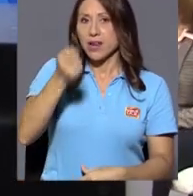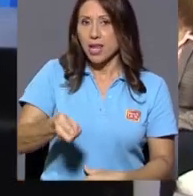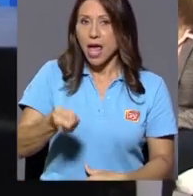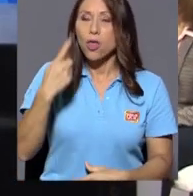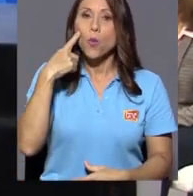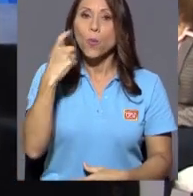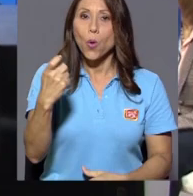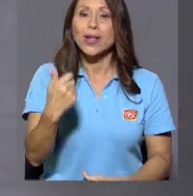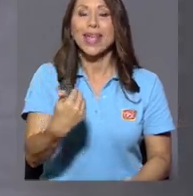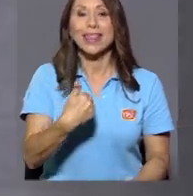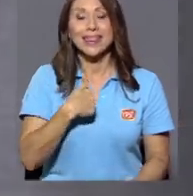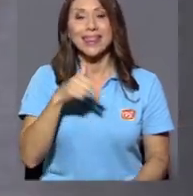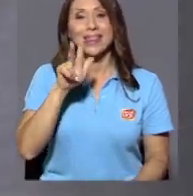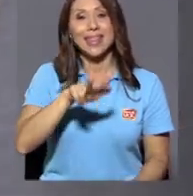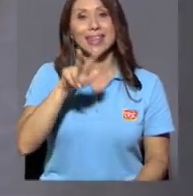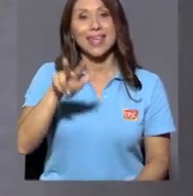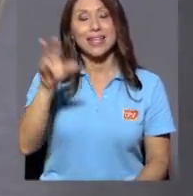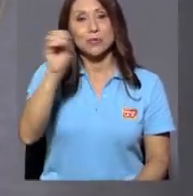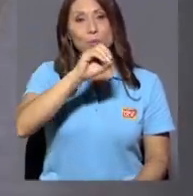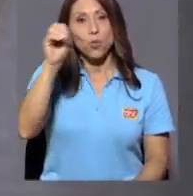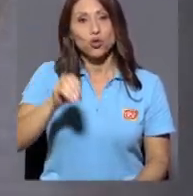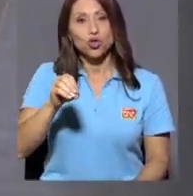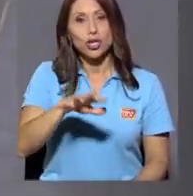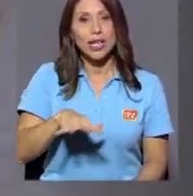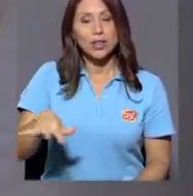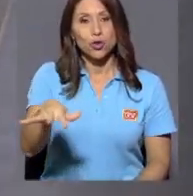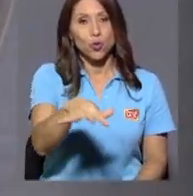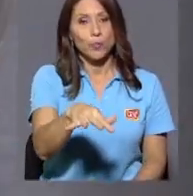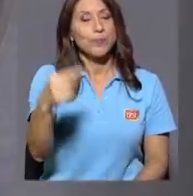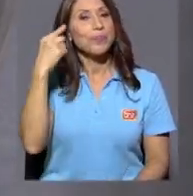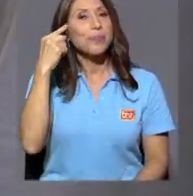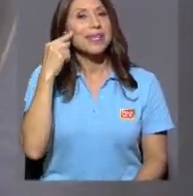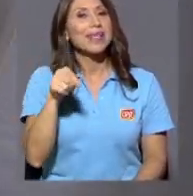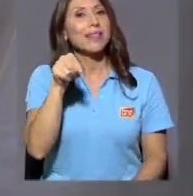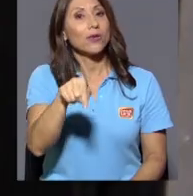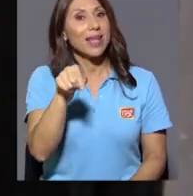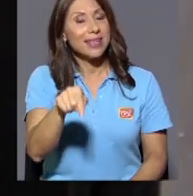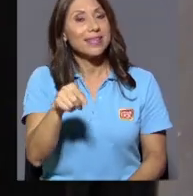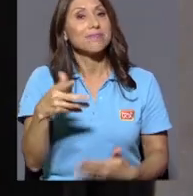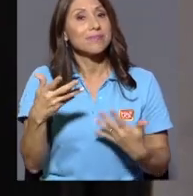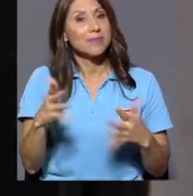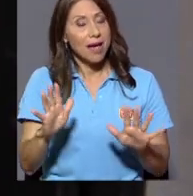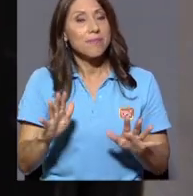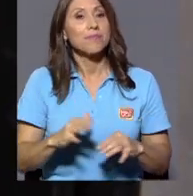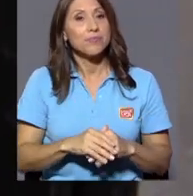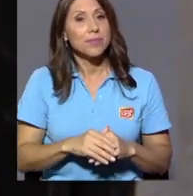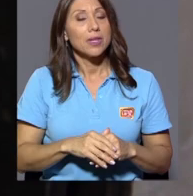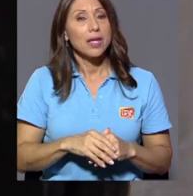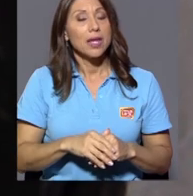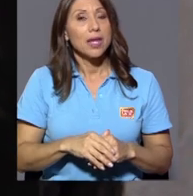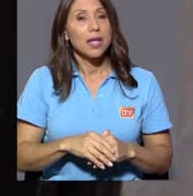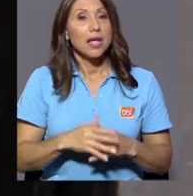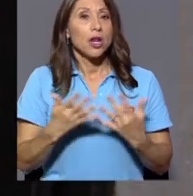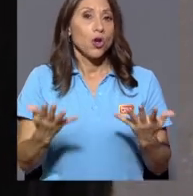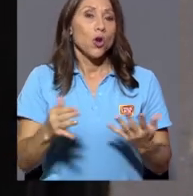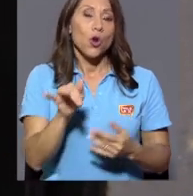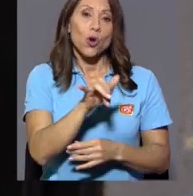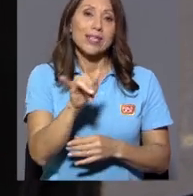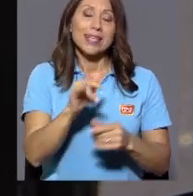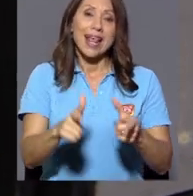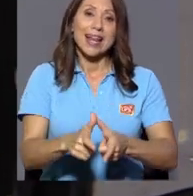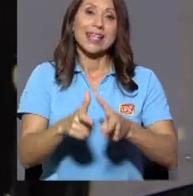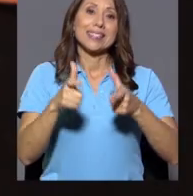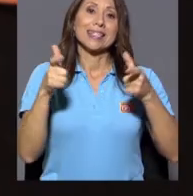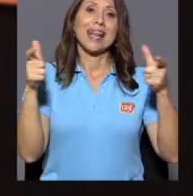33 por ciento pensando que en ese marco ya entonces lo que se vería en las